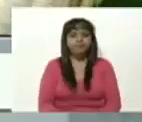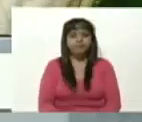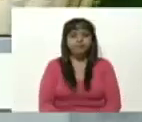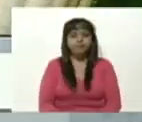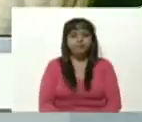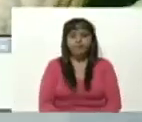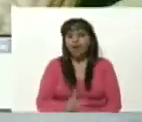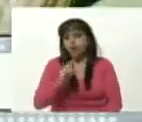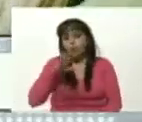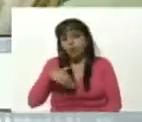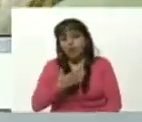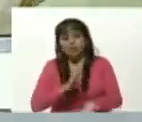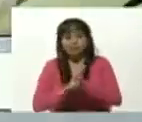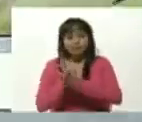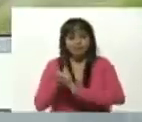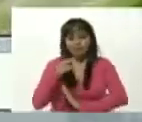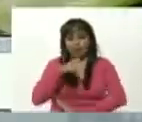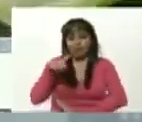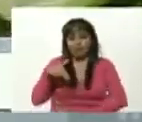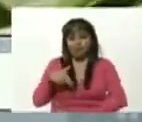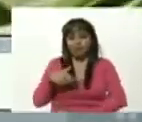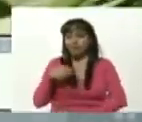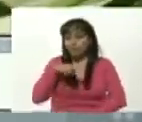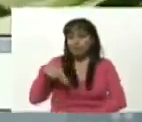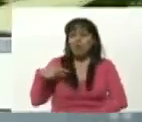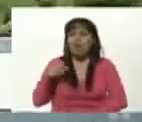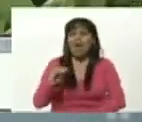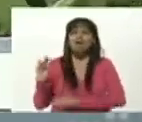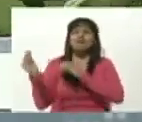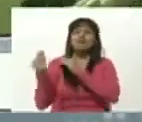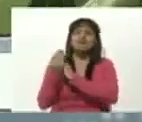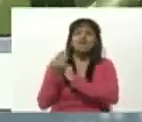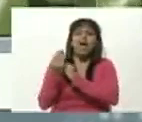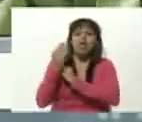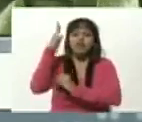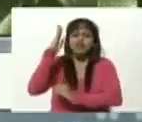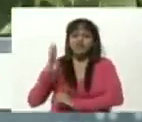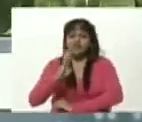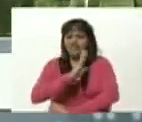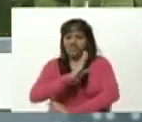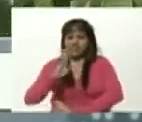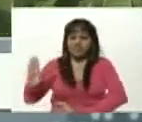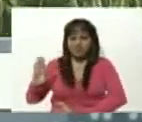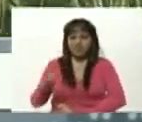pueden con nosotros. Estamos protegidos, estamos benditos y bendecidos.